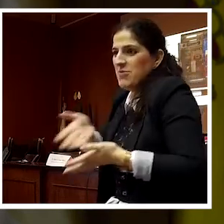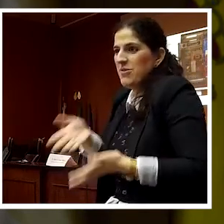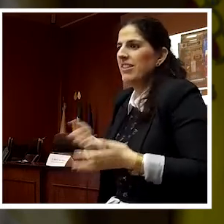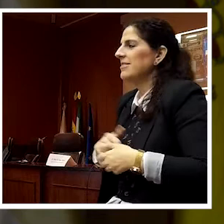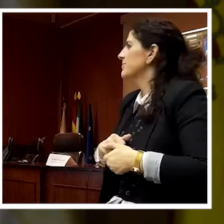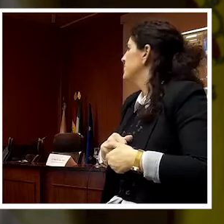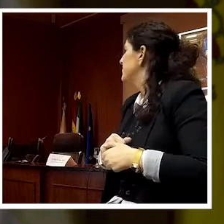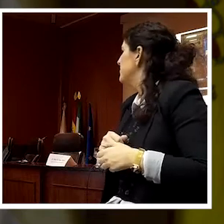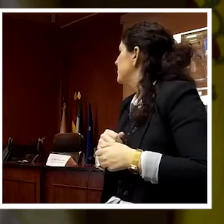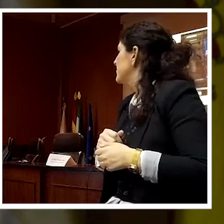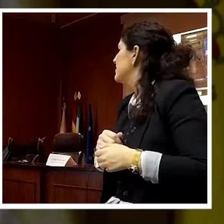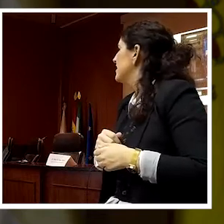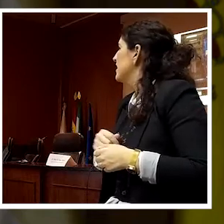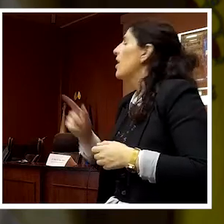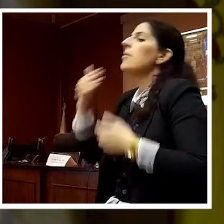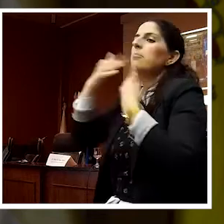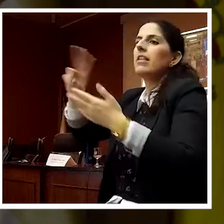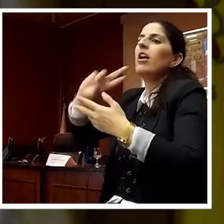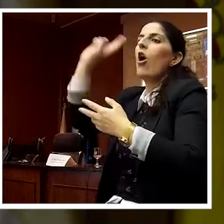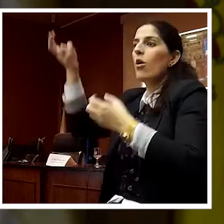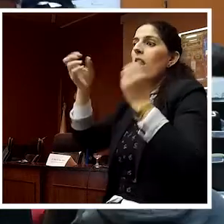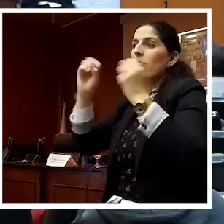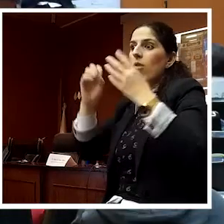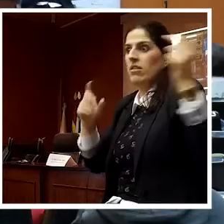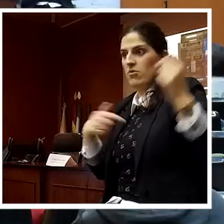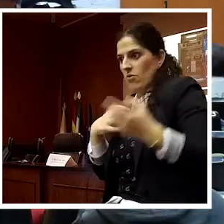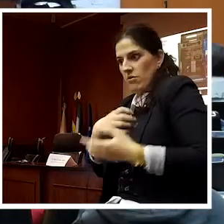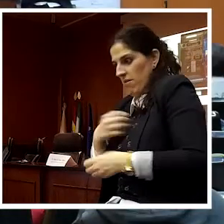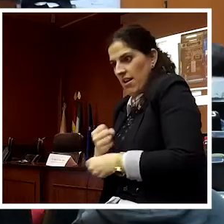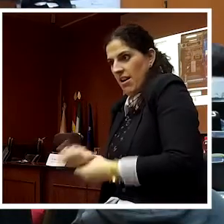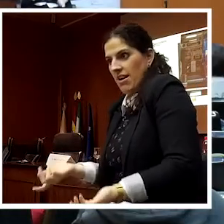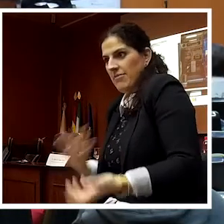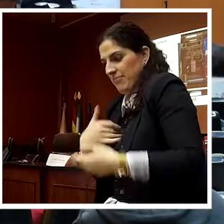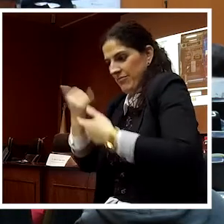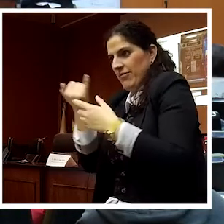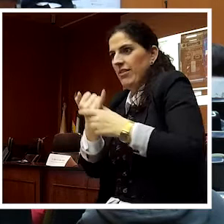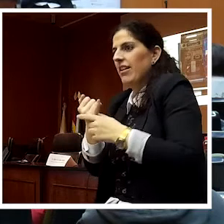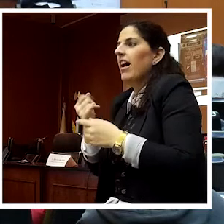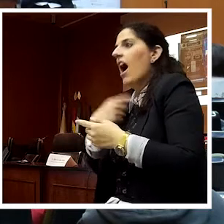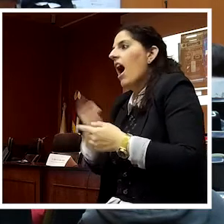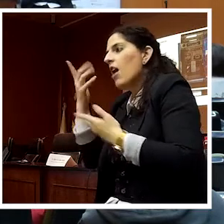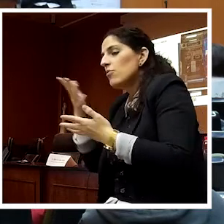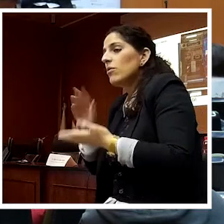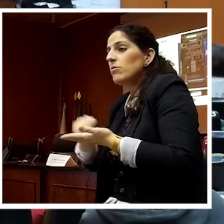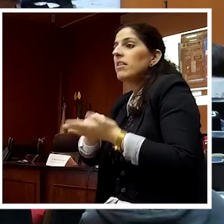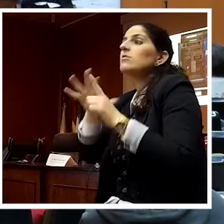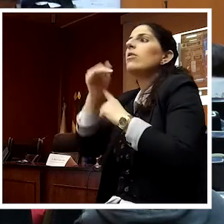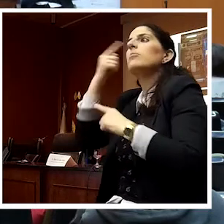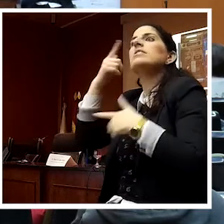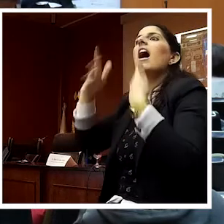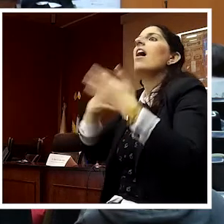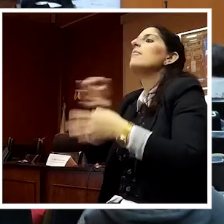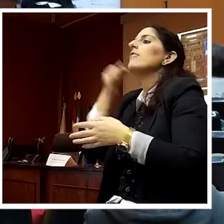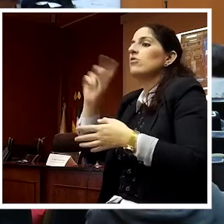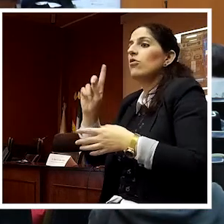hombre malo. Vaya, tuvimos que pedir otro equipo porque yo no podía trabajar, pero vaya, subimos, ¿no? O sea que a veces tenemos situaciones que